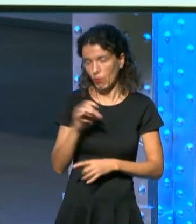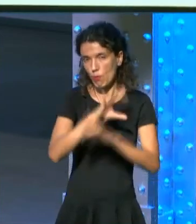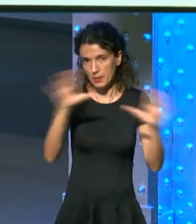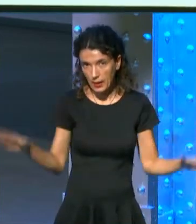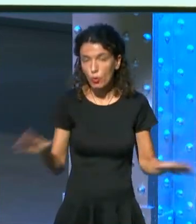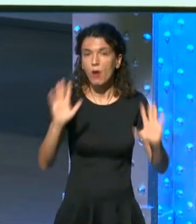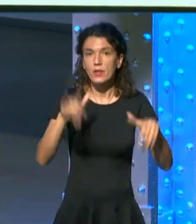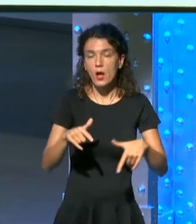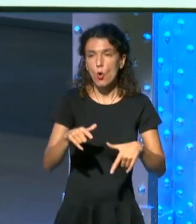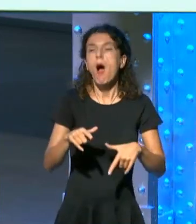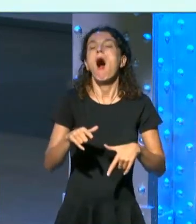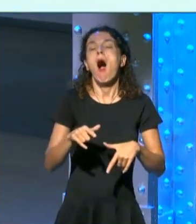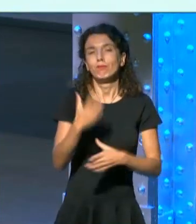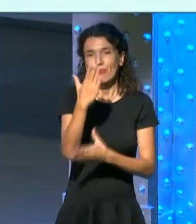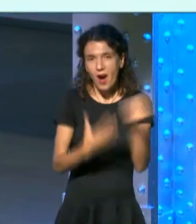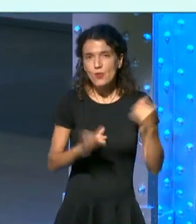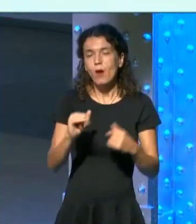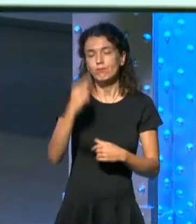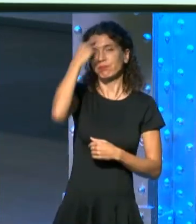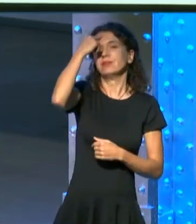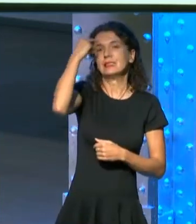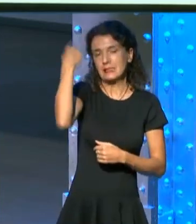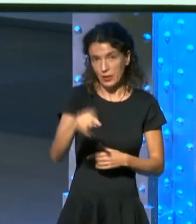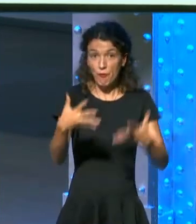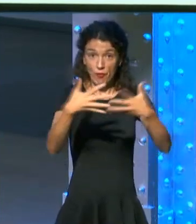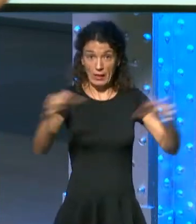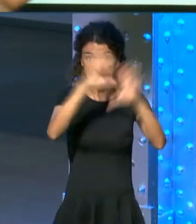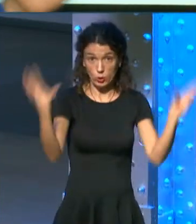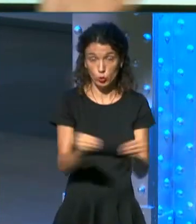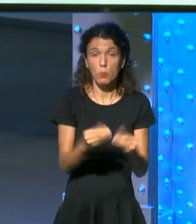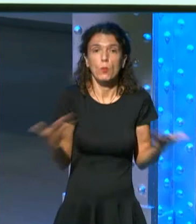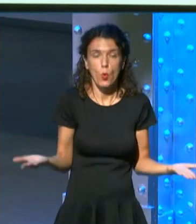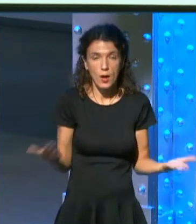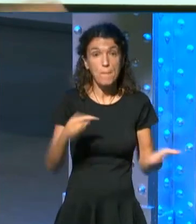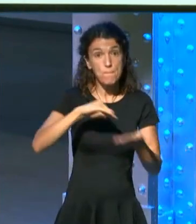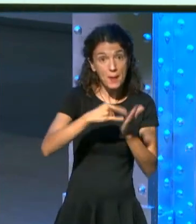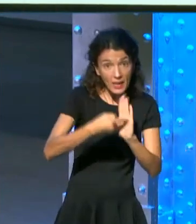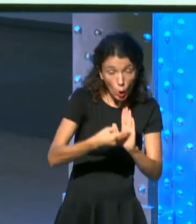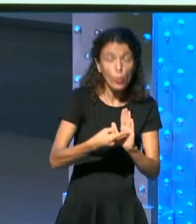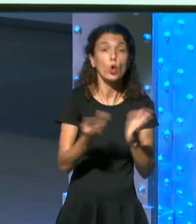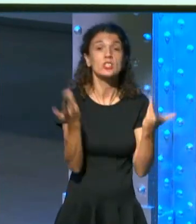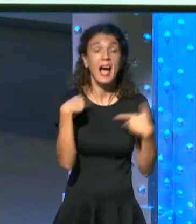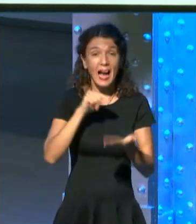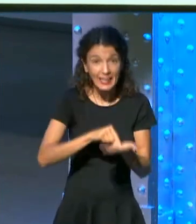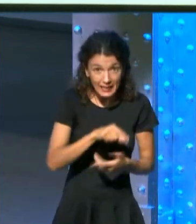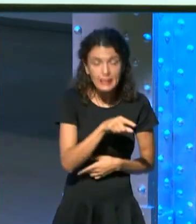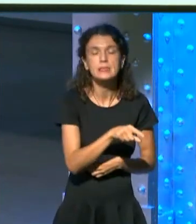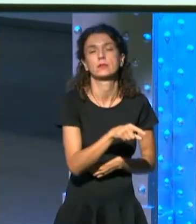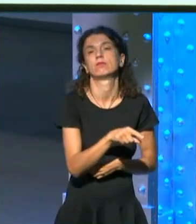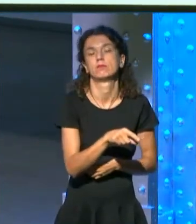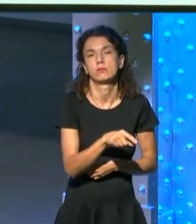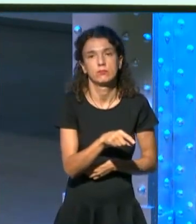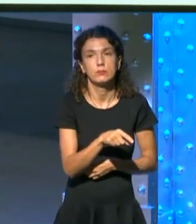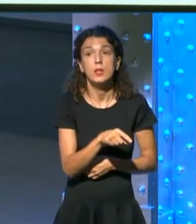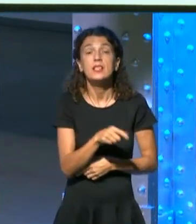del error que había cometido. Y básicamente se resume en esta frase: los métodos ágiles no son